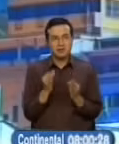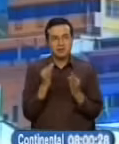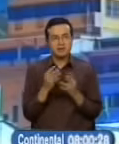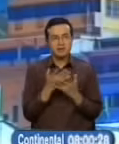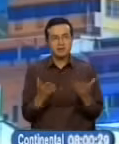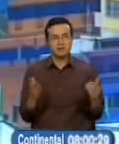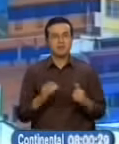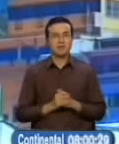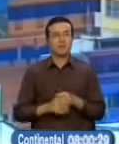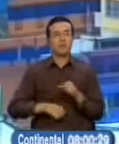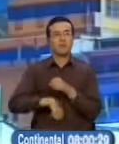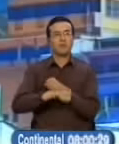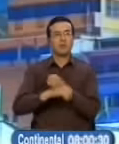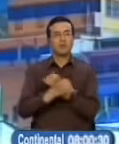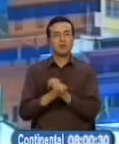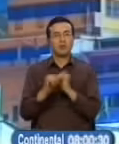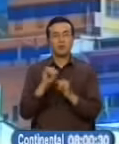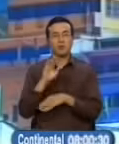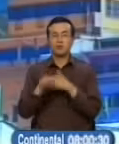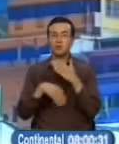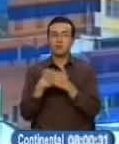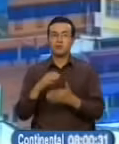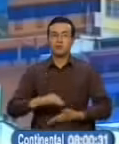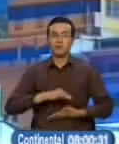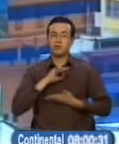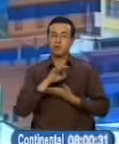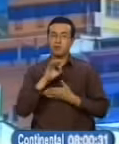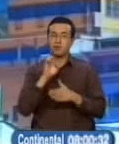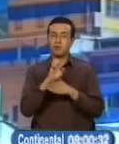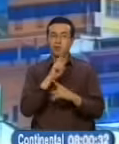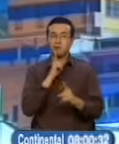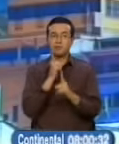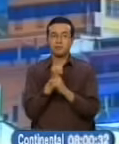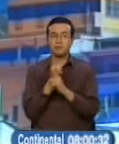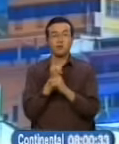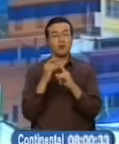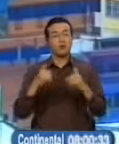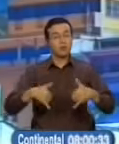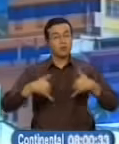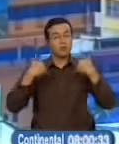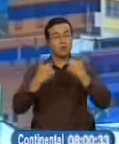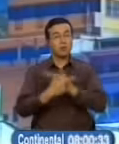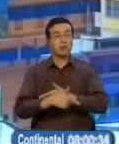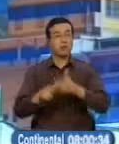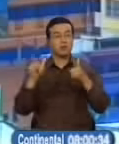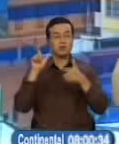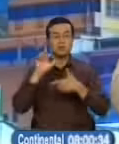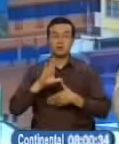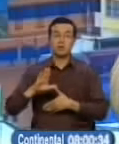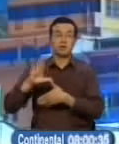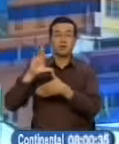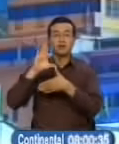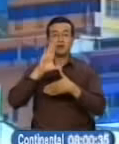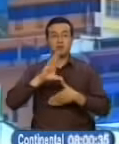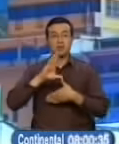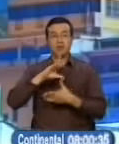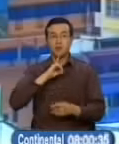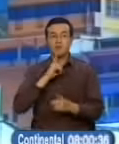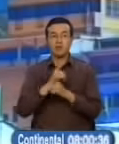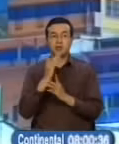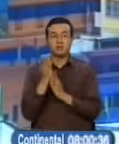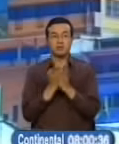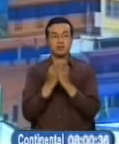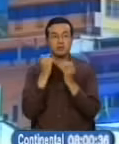compromiso futbolístico Independiente del Valle representando a la tricolor en la Copa Libertadores de América. Y bueno, vamos despidiendo así este